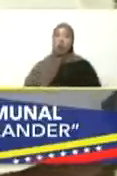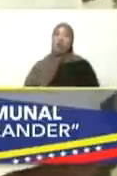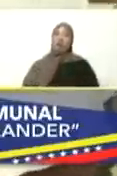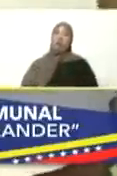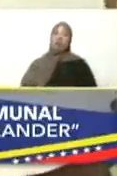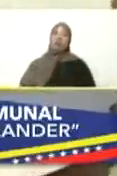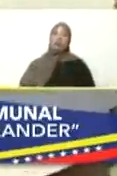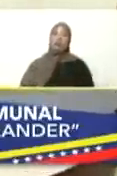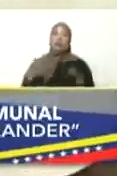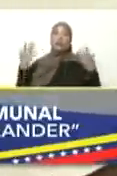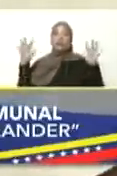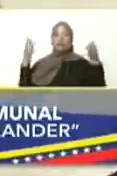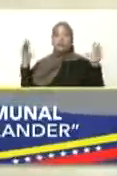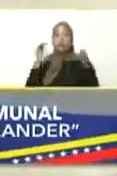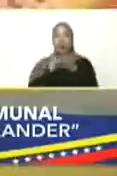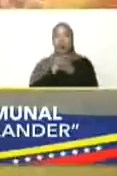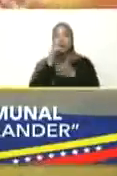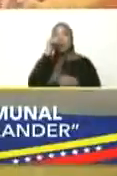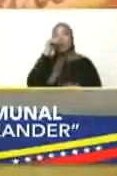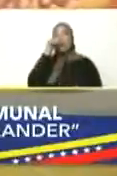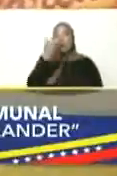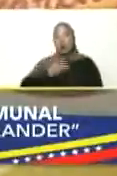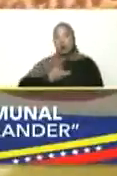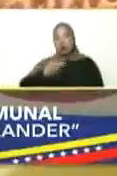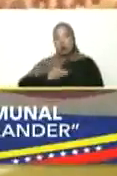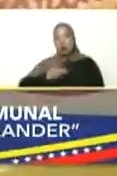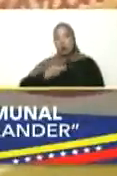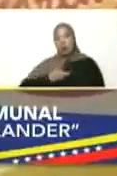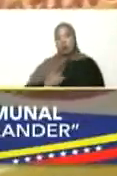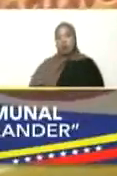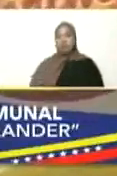continúa el pase entonces a Salvador Guerrero, nuestro alcalde comunero.